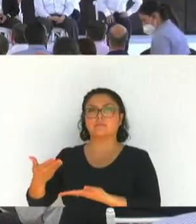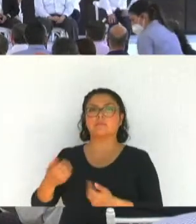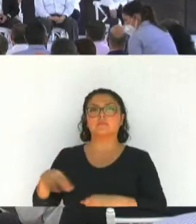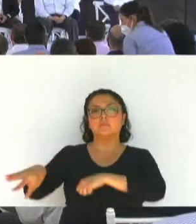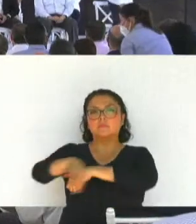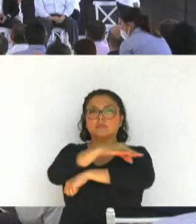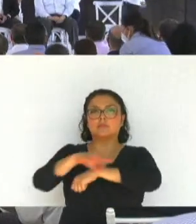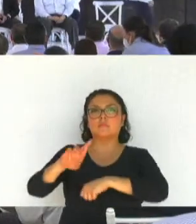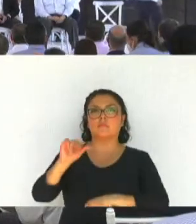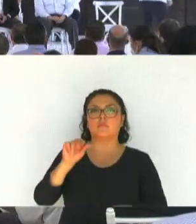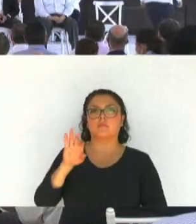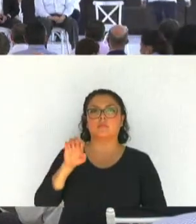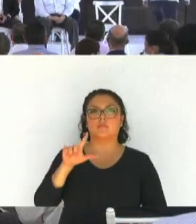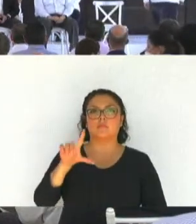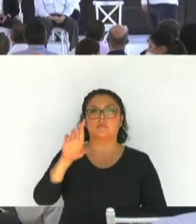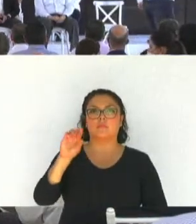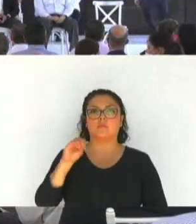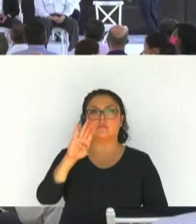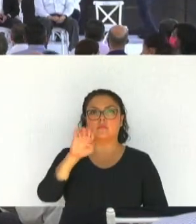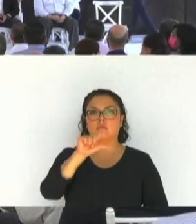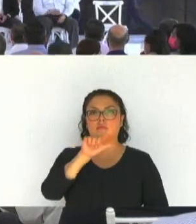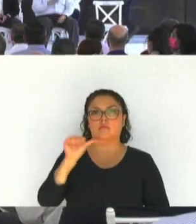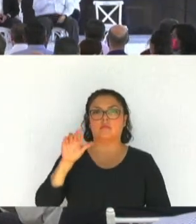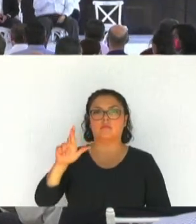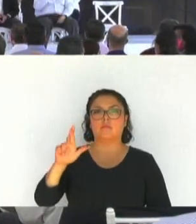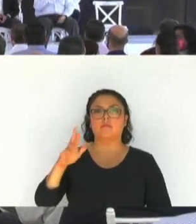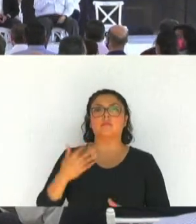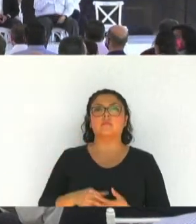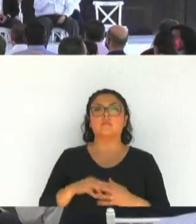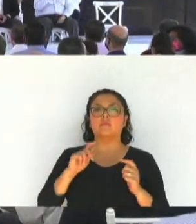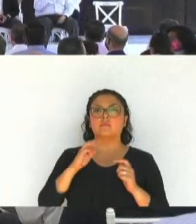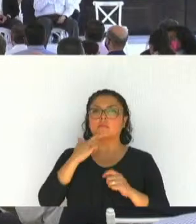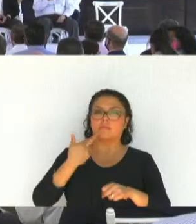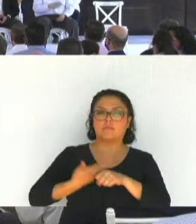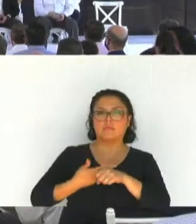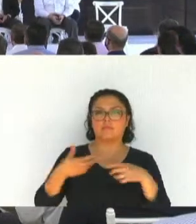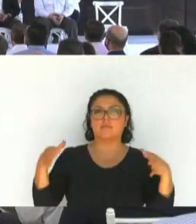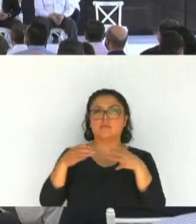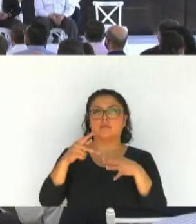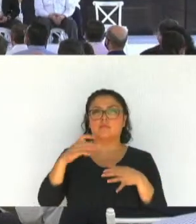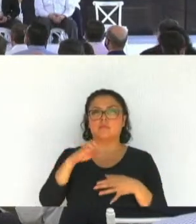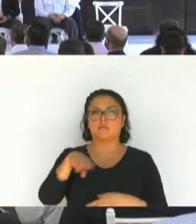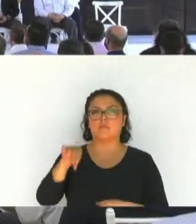ingeniero Rafael Rebollar González, Director General de Grupo Peñoles.